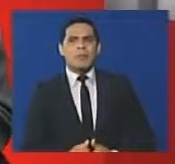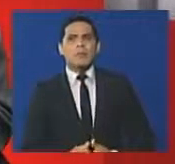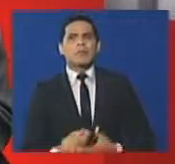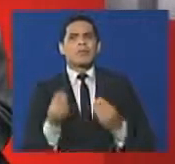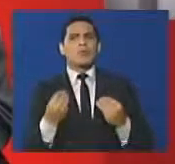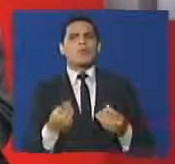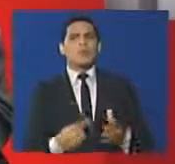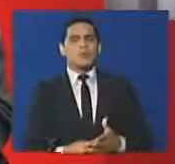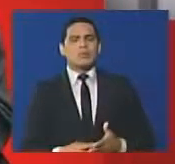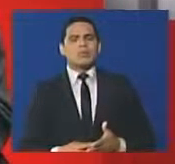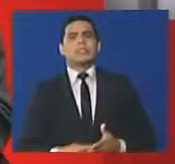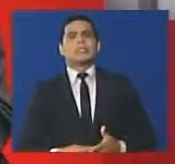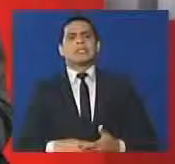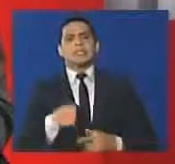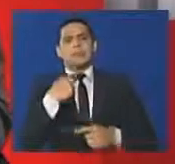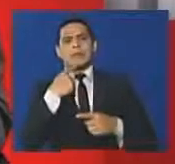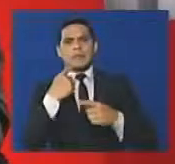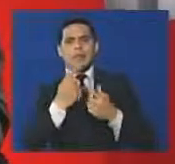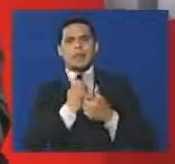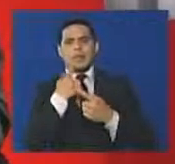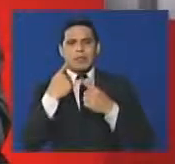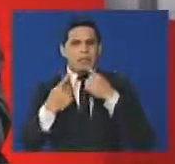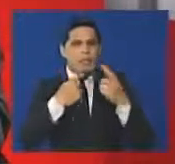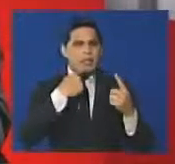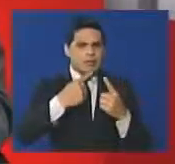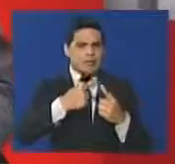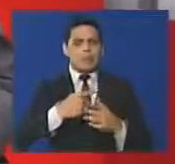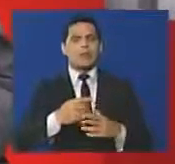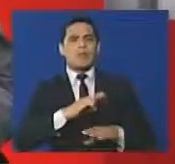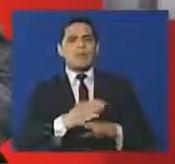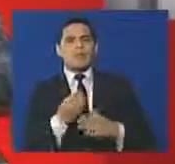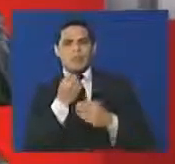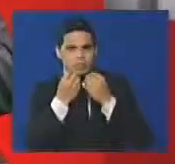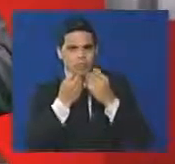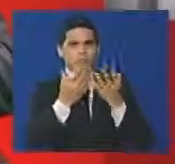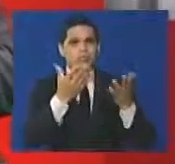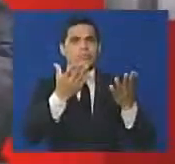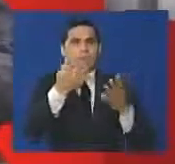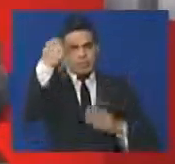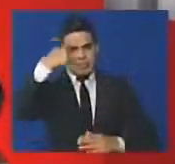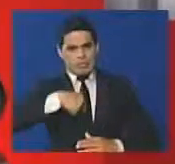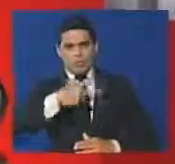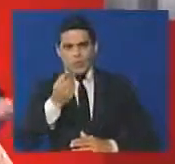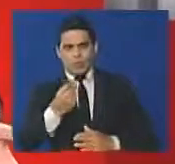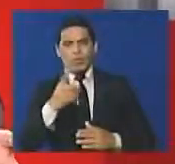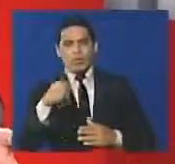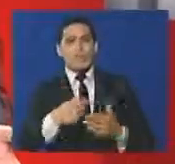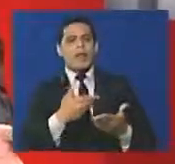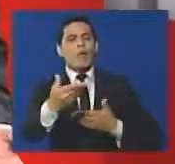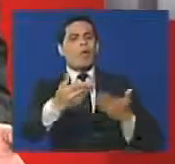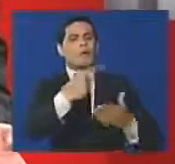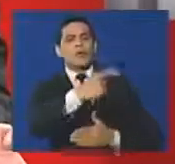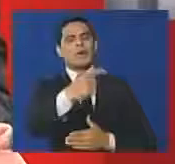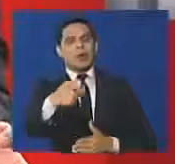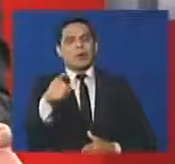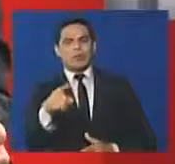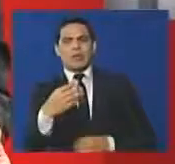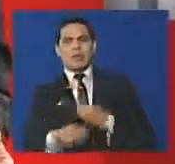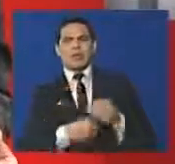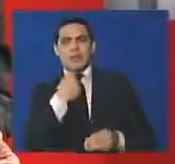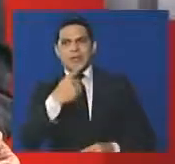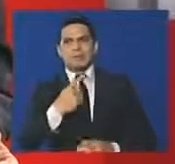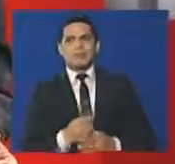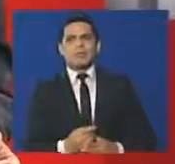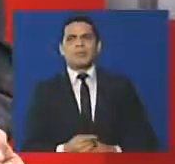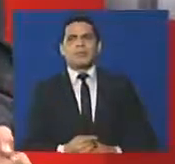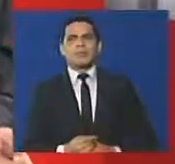son formatos de expresión para lo externo, porque el músico debe ser no solamente para sí, sino para lo externo, que es el caso que usted acaba de mencionar de